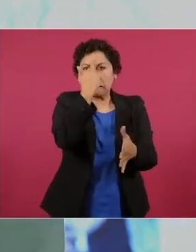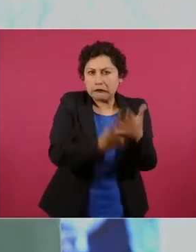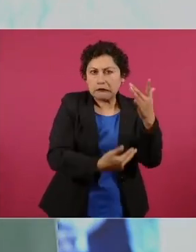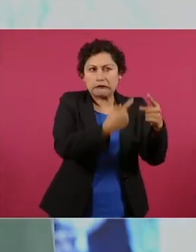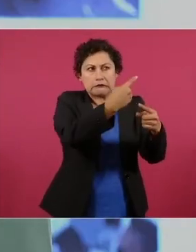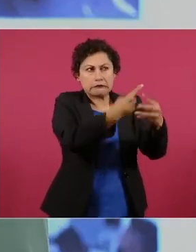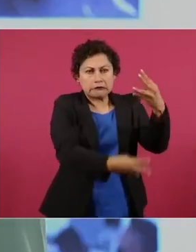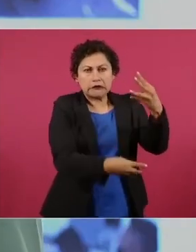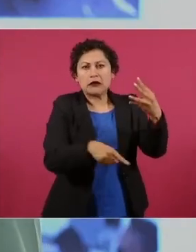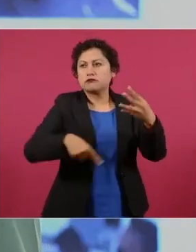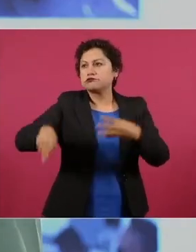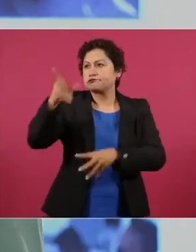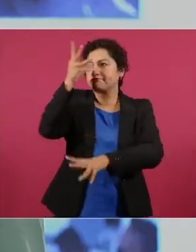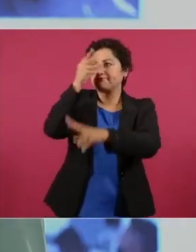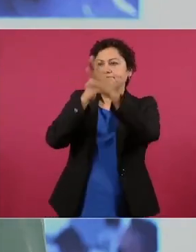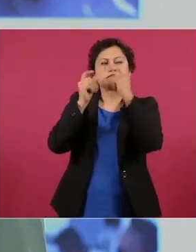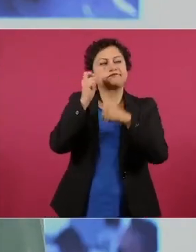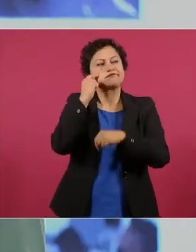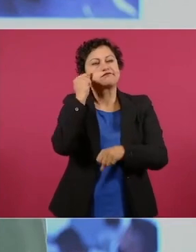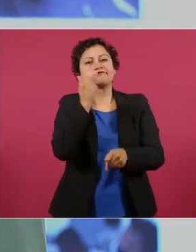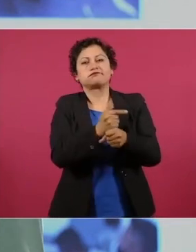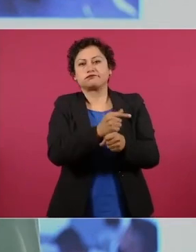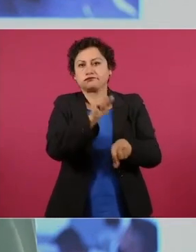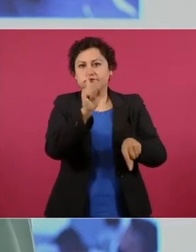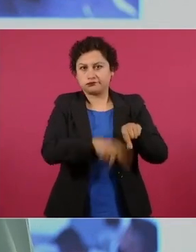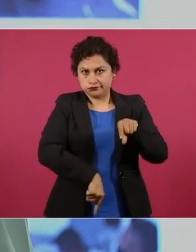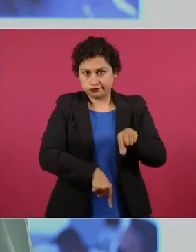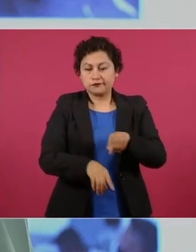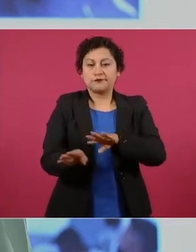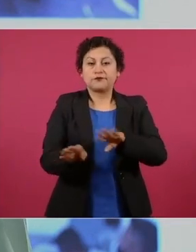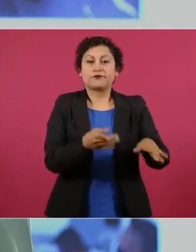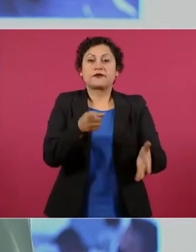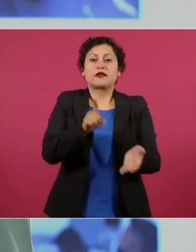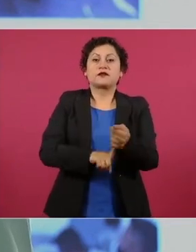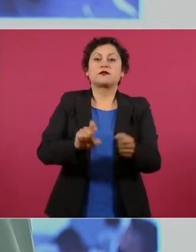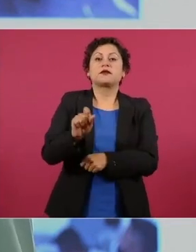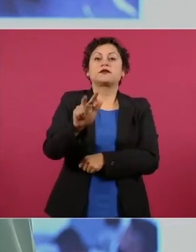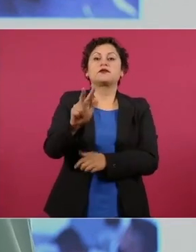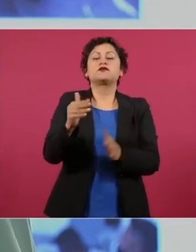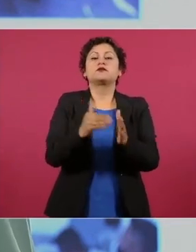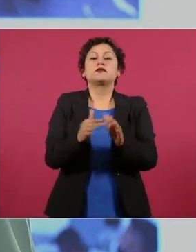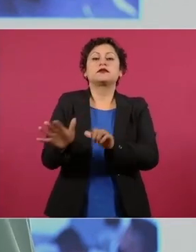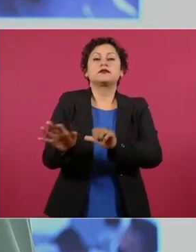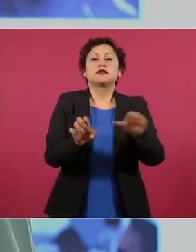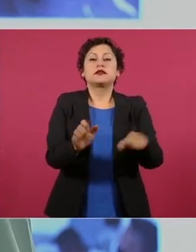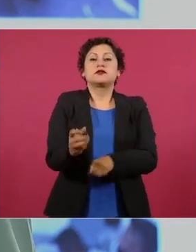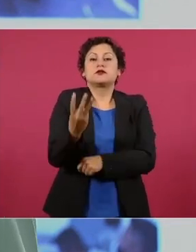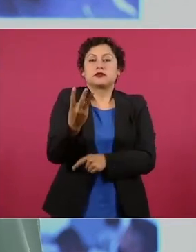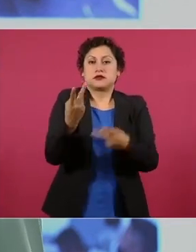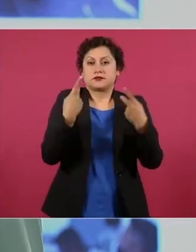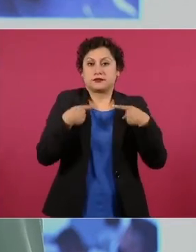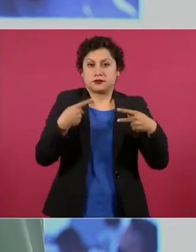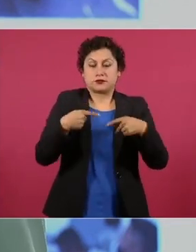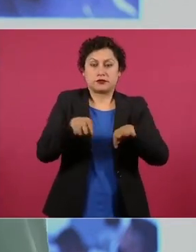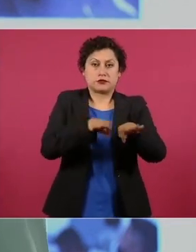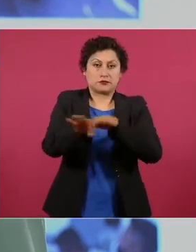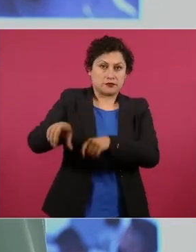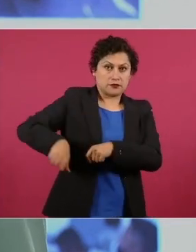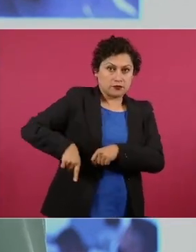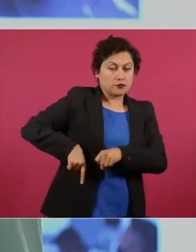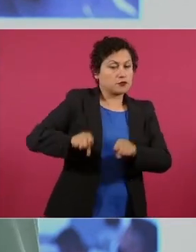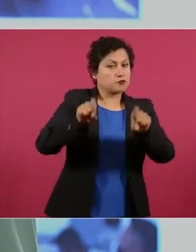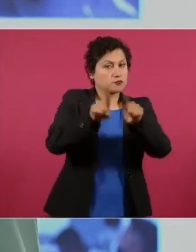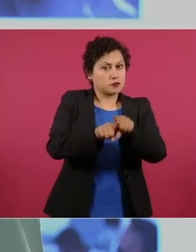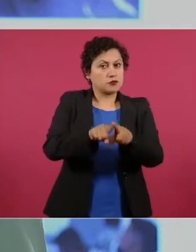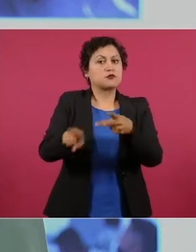se capacitó a 28 mil 603 servidores públicos y se profesionalizó a 20